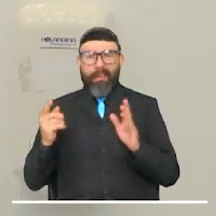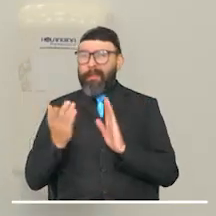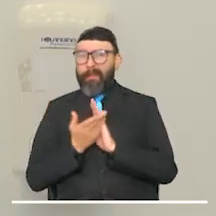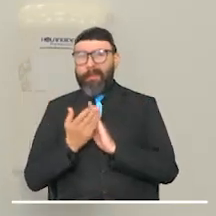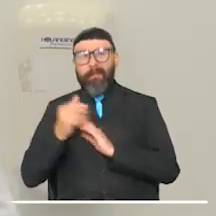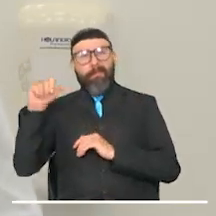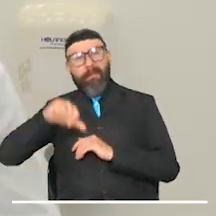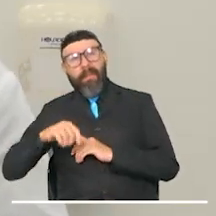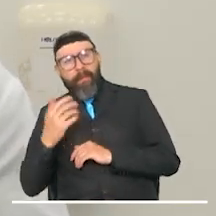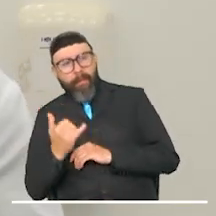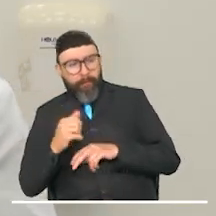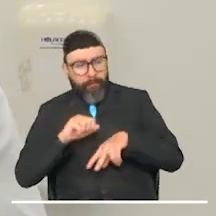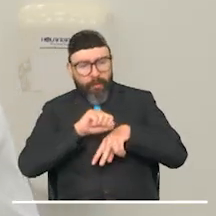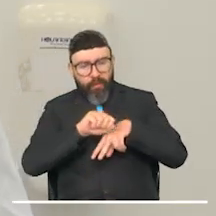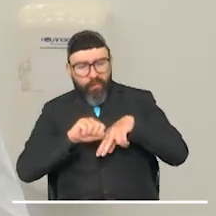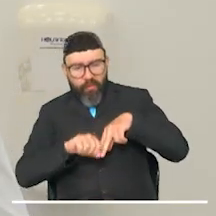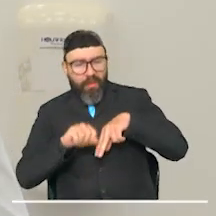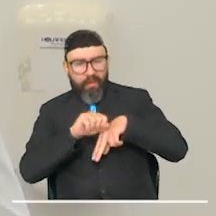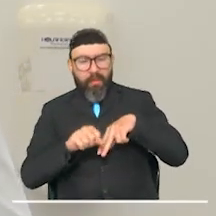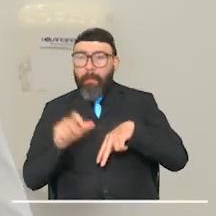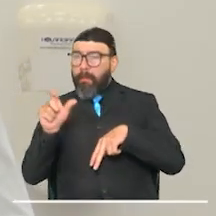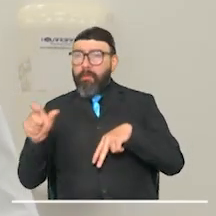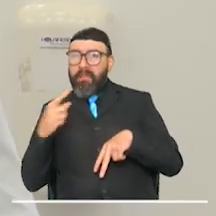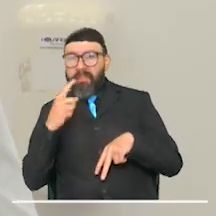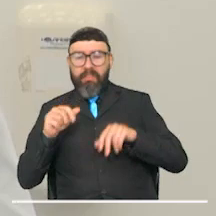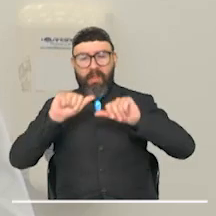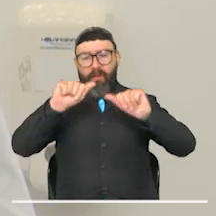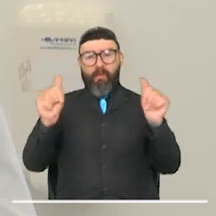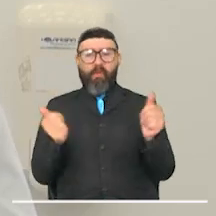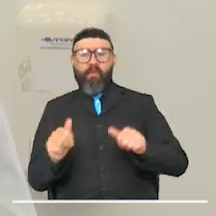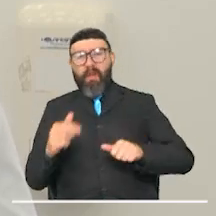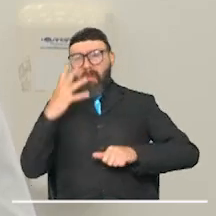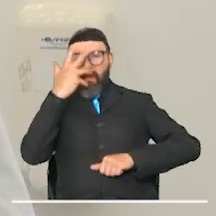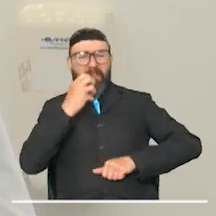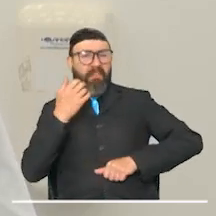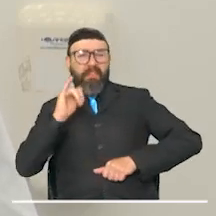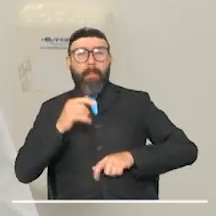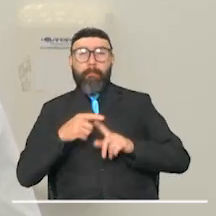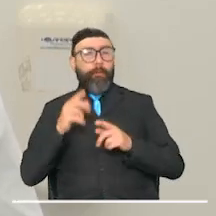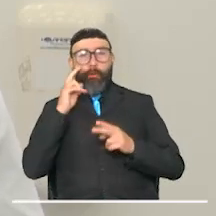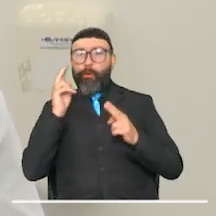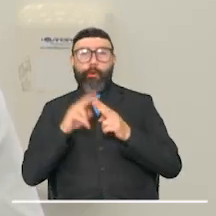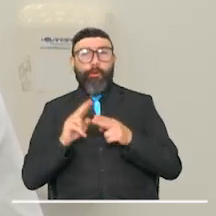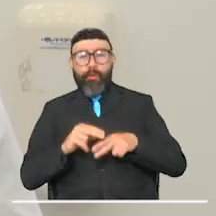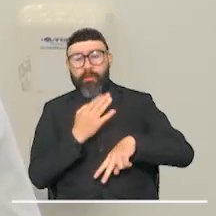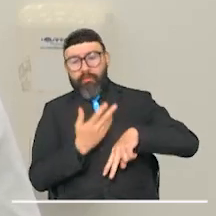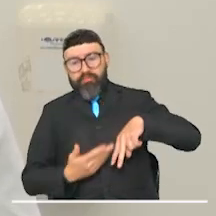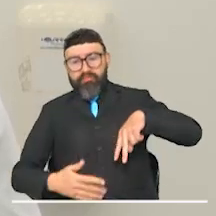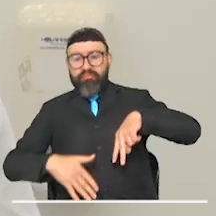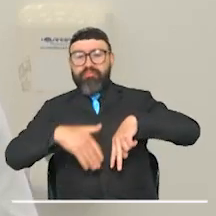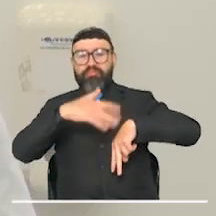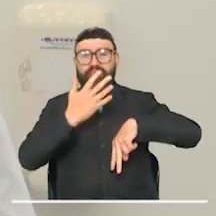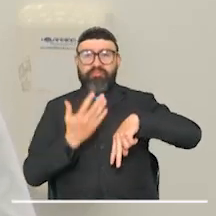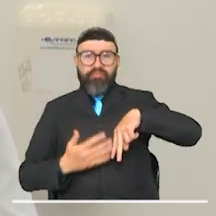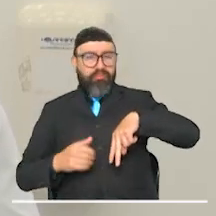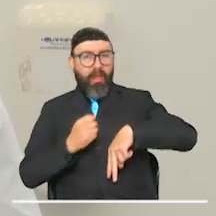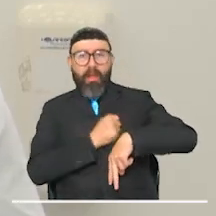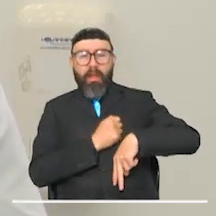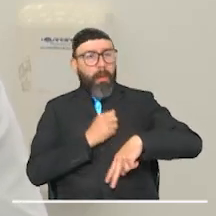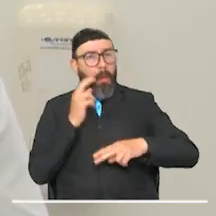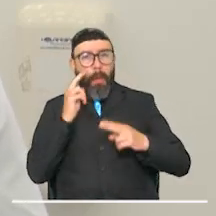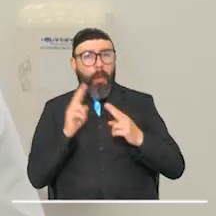esteticistas que lamentablemente no de flebología no conocen de vascular o pacientes que van a sitios